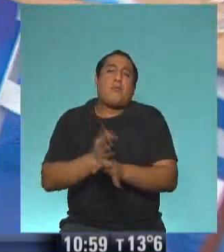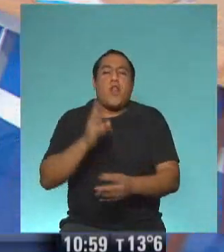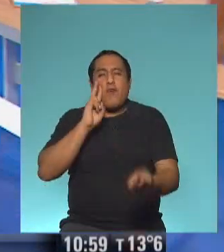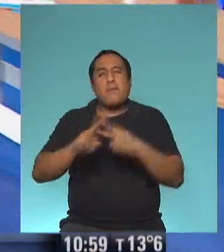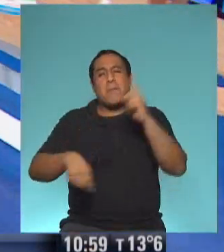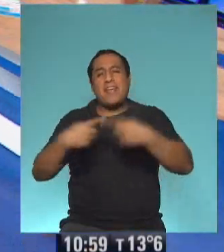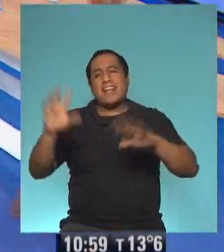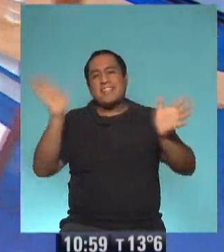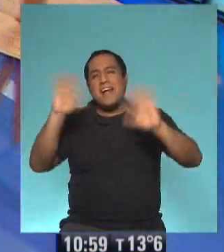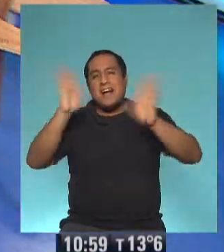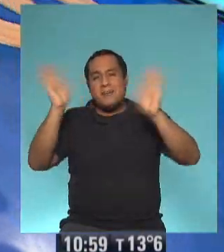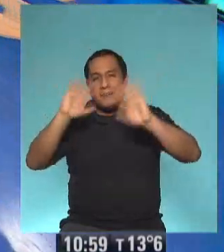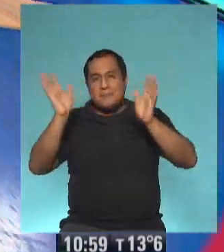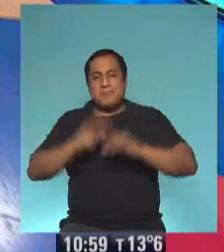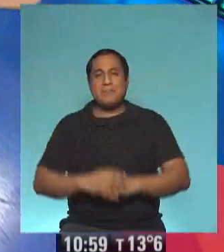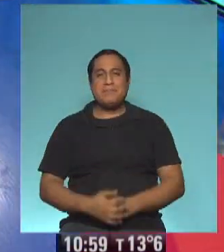mañana